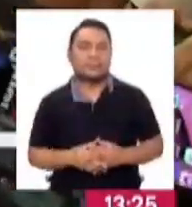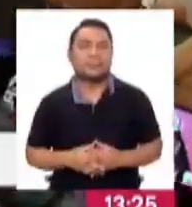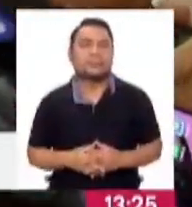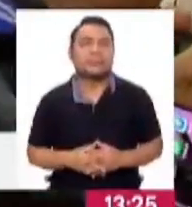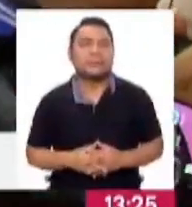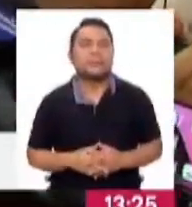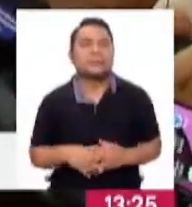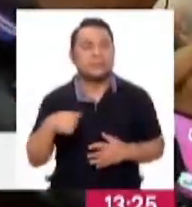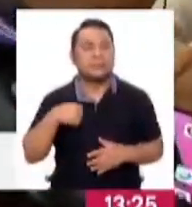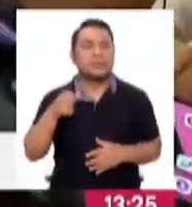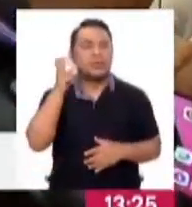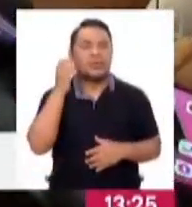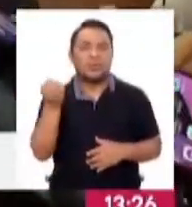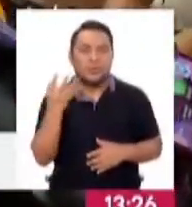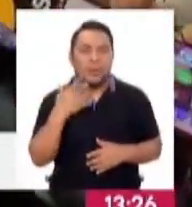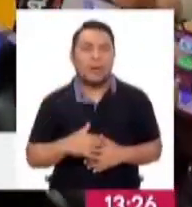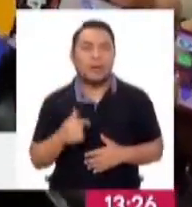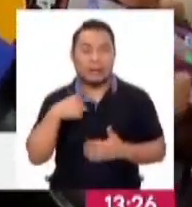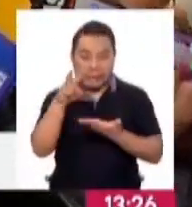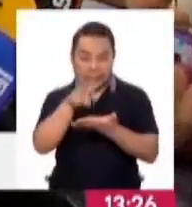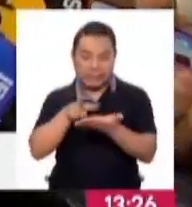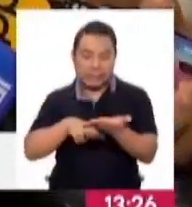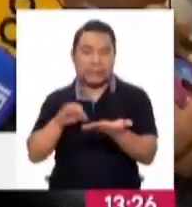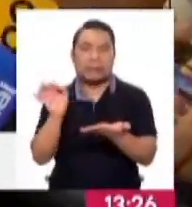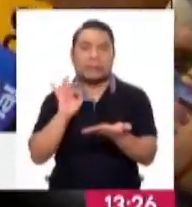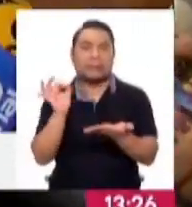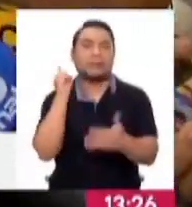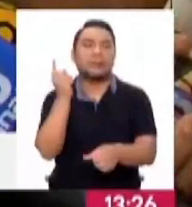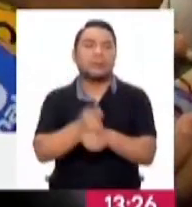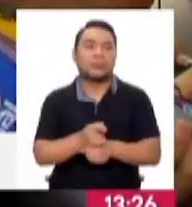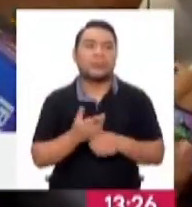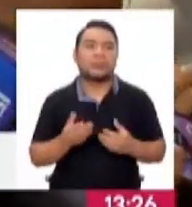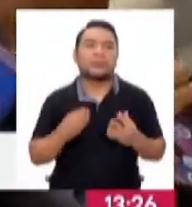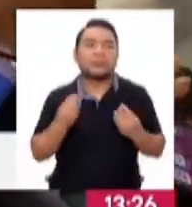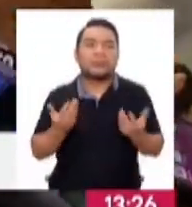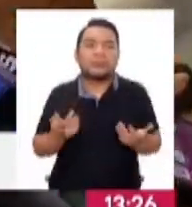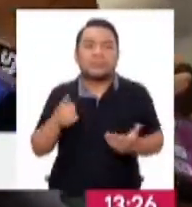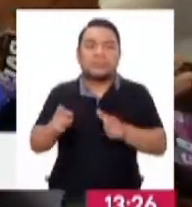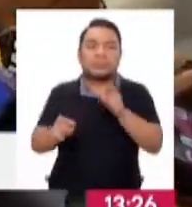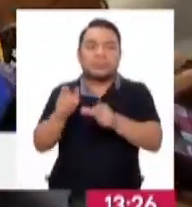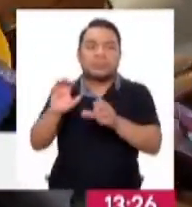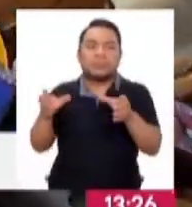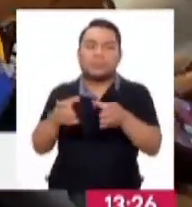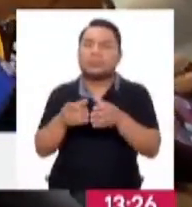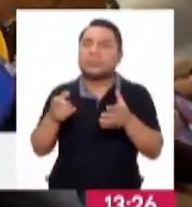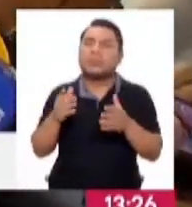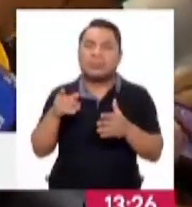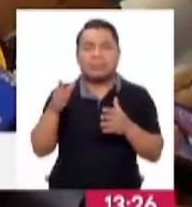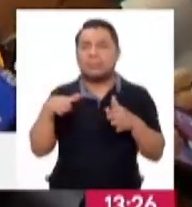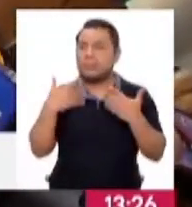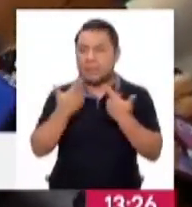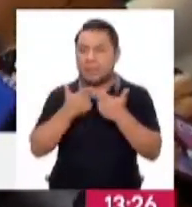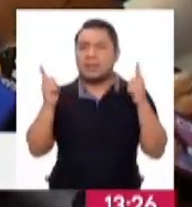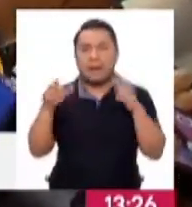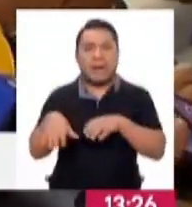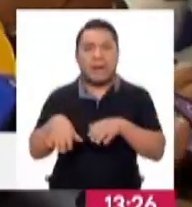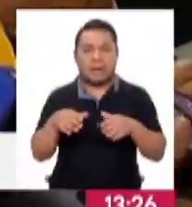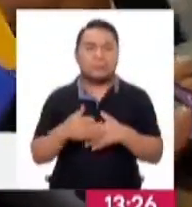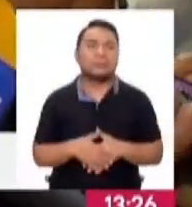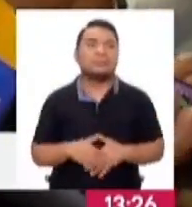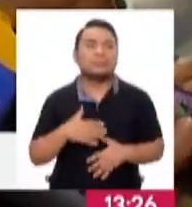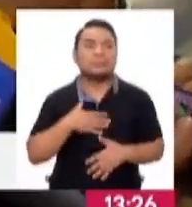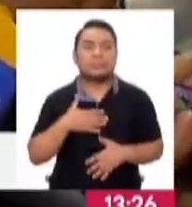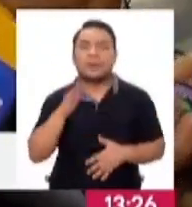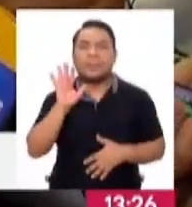Sí he escuchado, no le he leído la denuncia, todos los ciudadanos están en la posibilidad de hacerla, voy a enterarme de qué